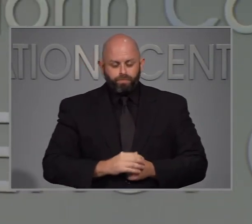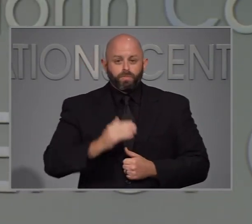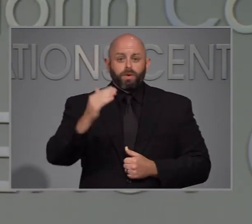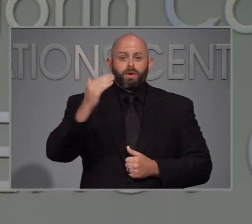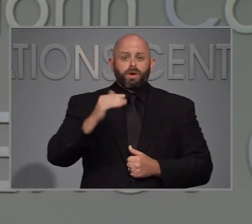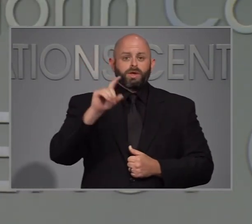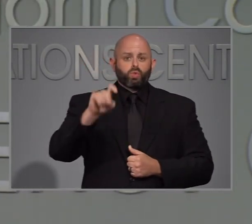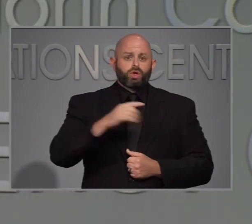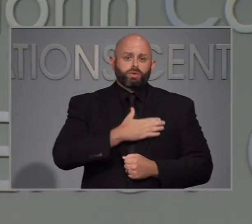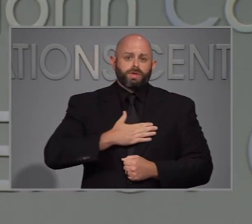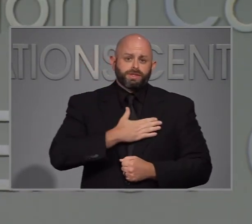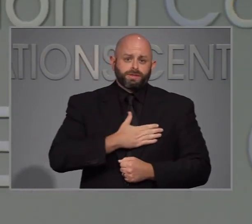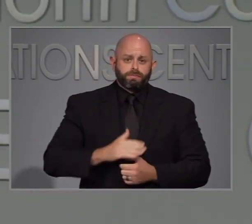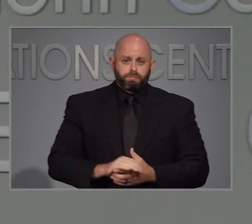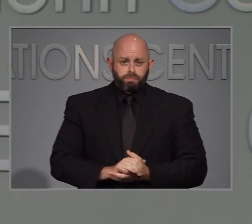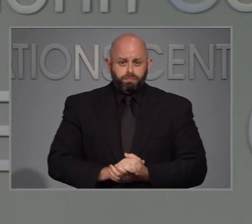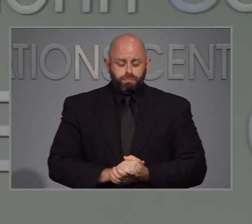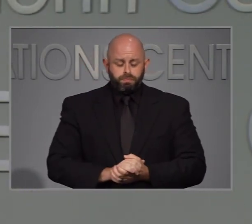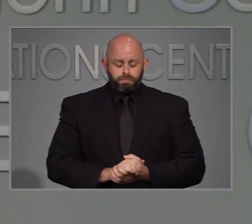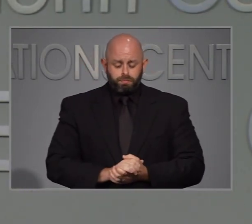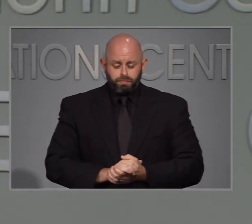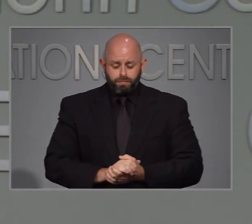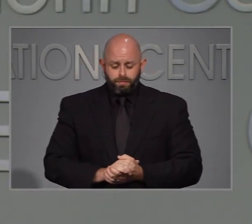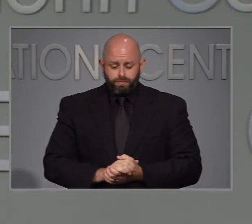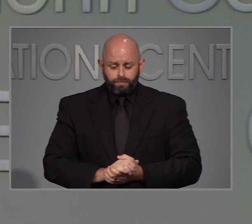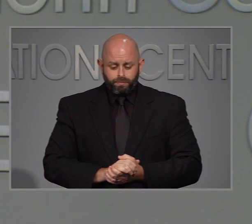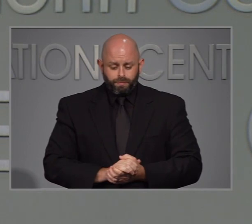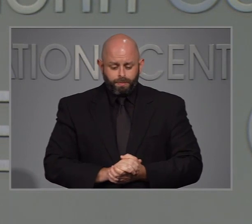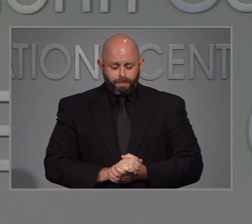La siguiente, por favor.